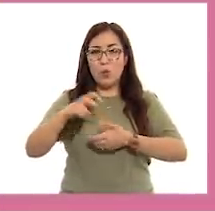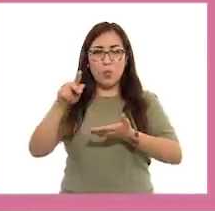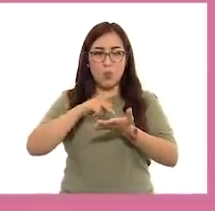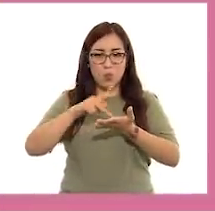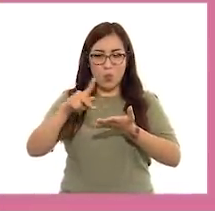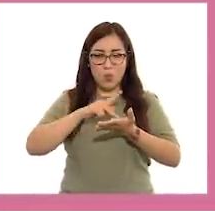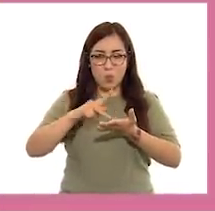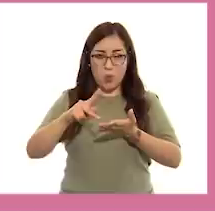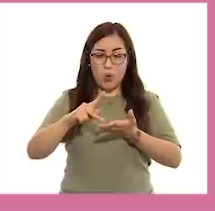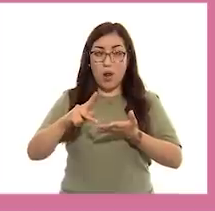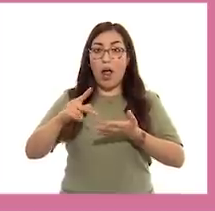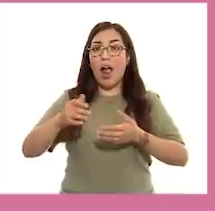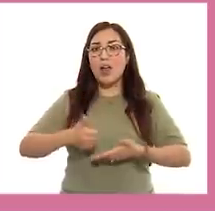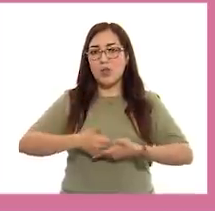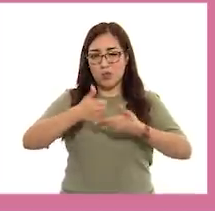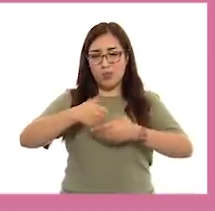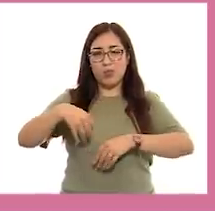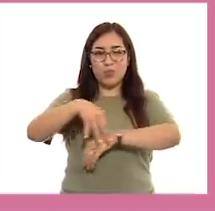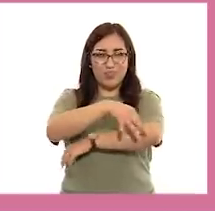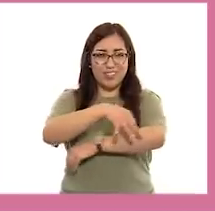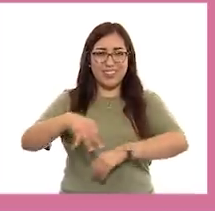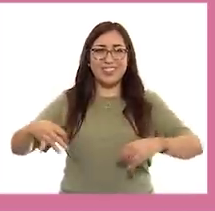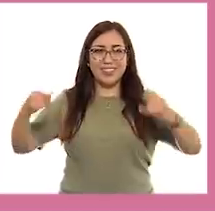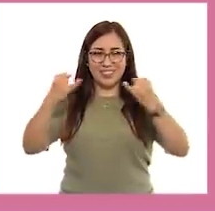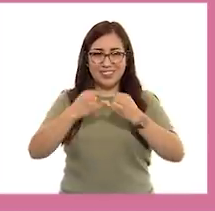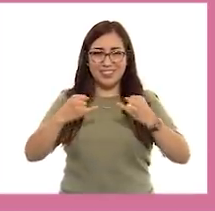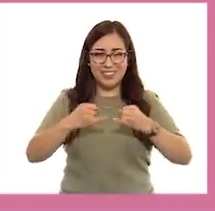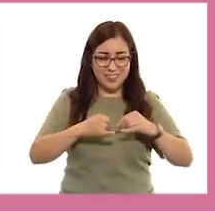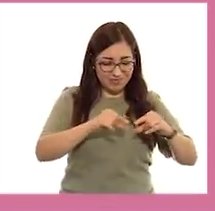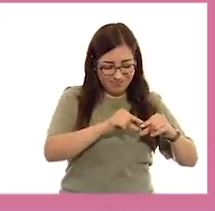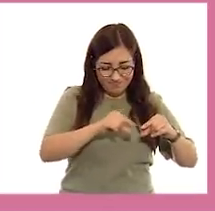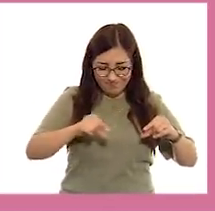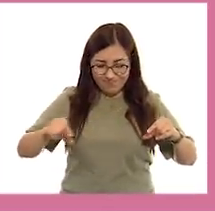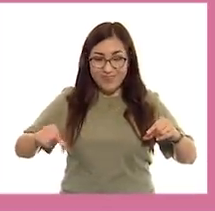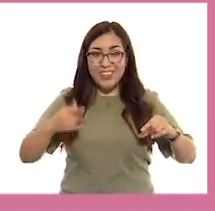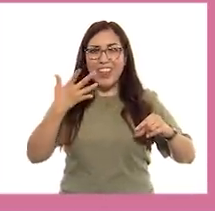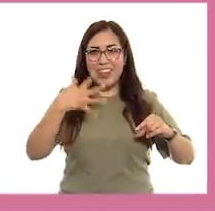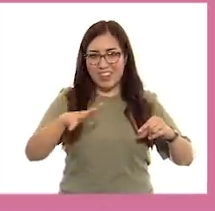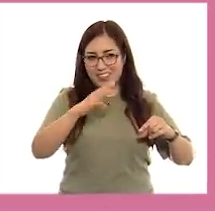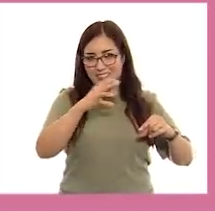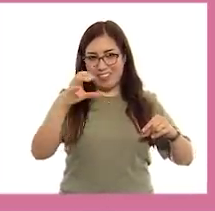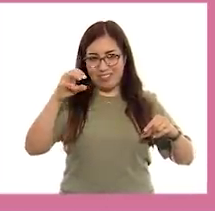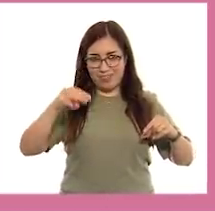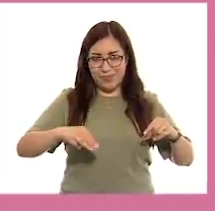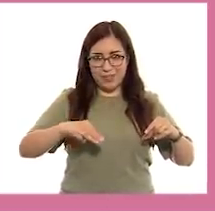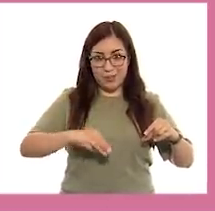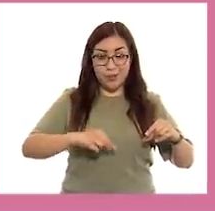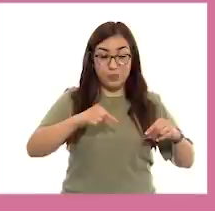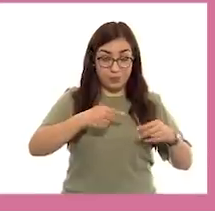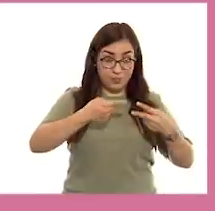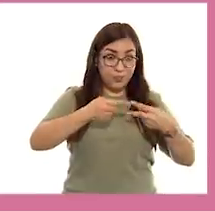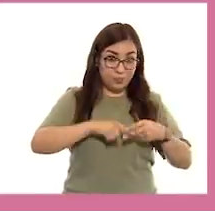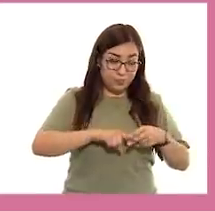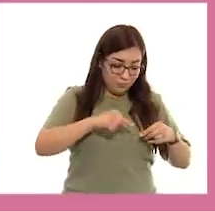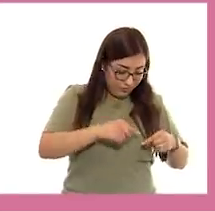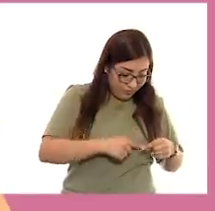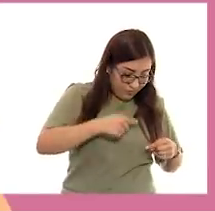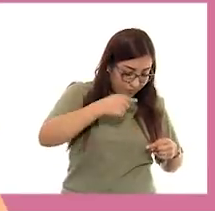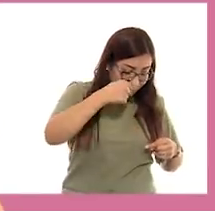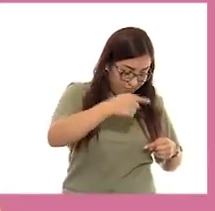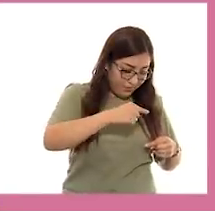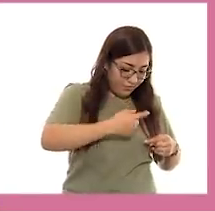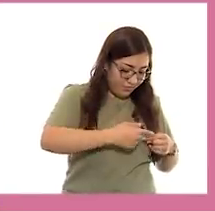el plumón o la pluma y con ayuda de la regla 10 centímetros de largo, partiendo de abajo hacia